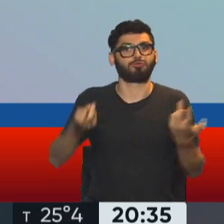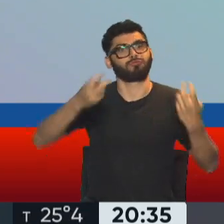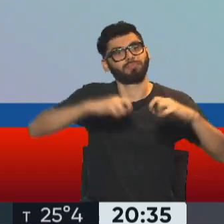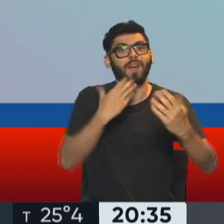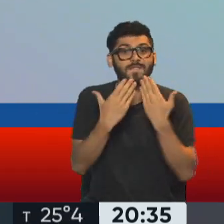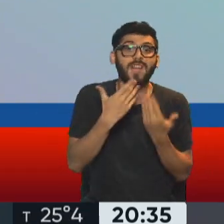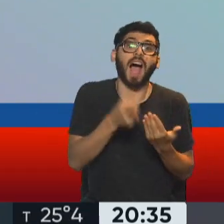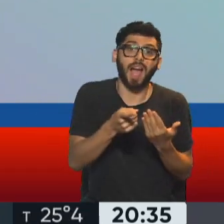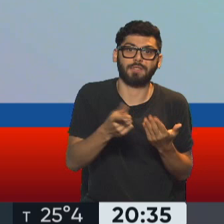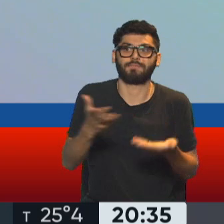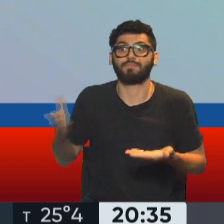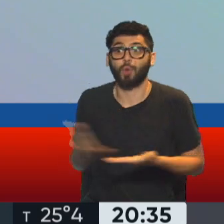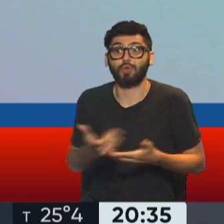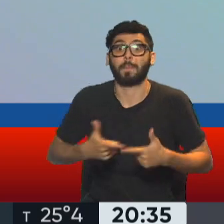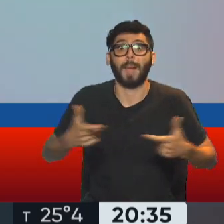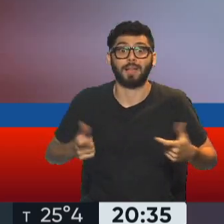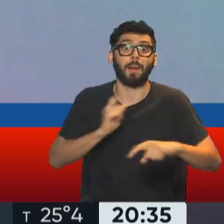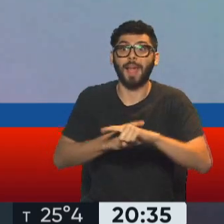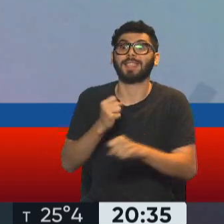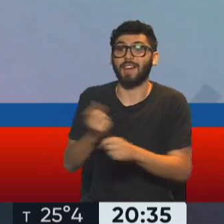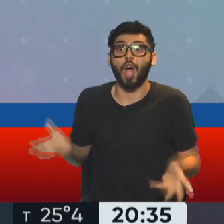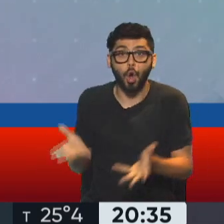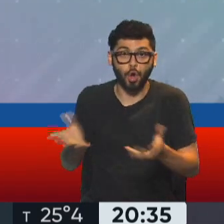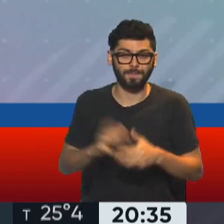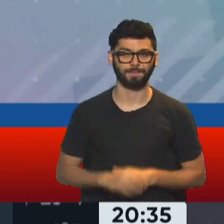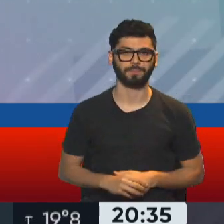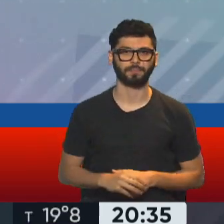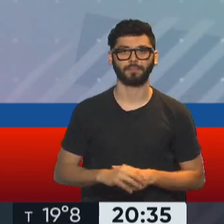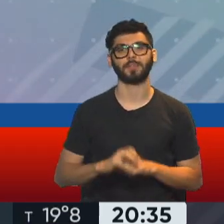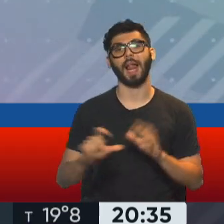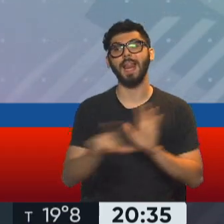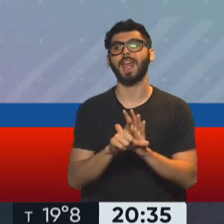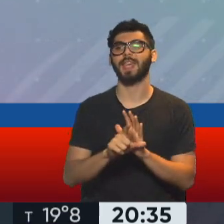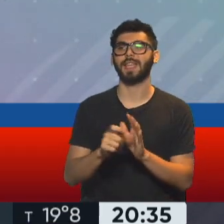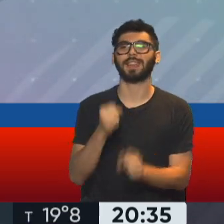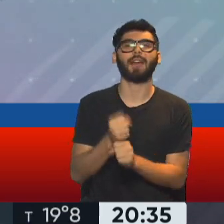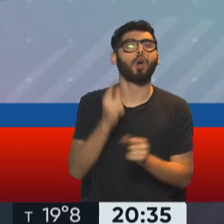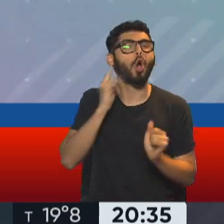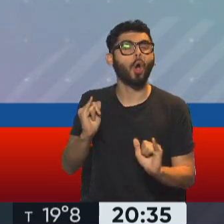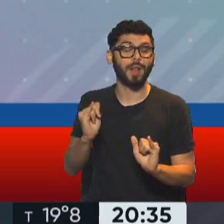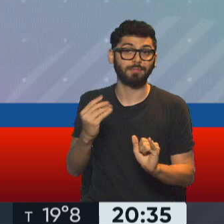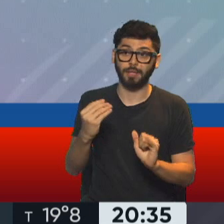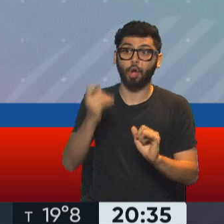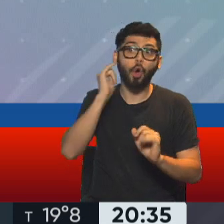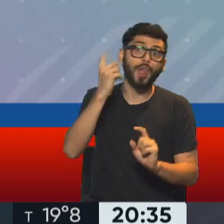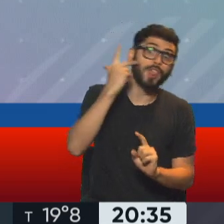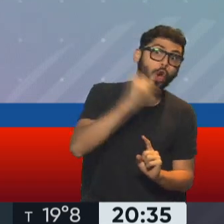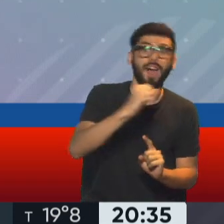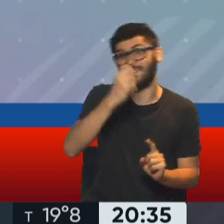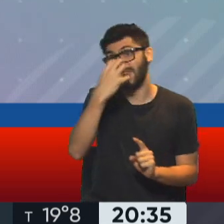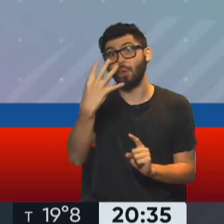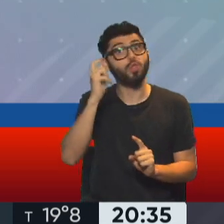para fomentar la producción y fomentar el trabajo. El segundo, una ley de empleo joven que tiene que ver con la incorporación de jóvenes de 18 a 24